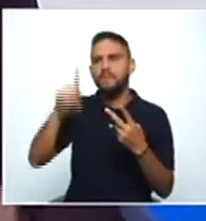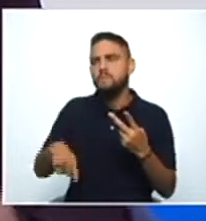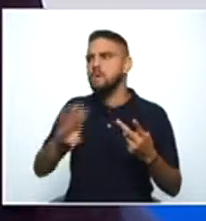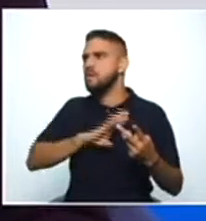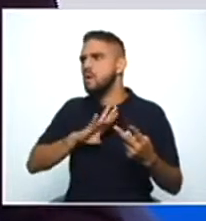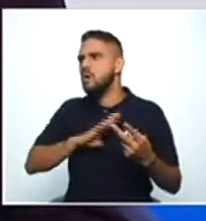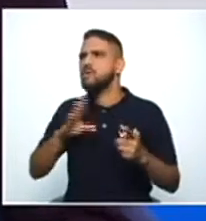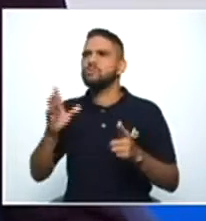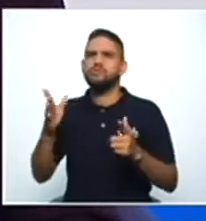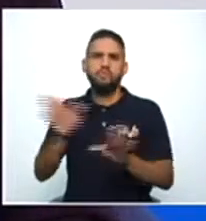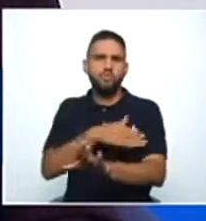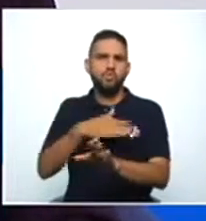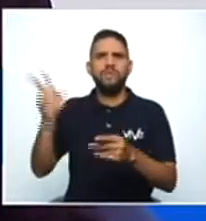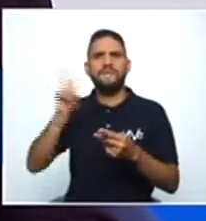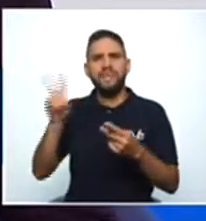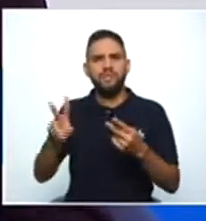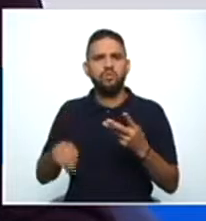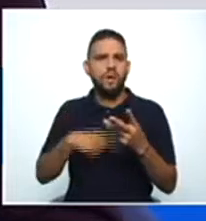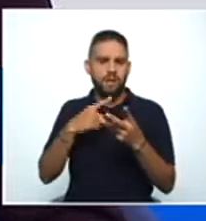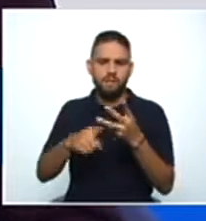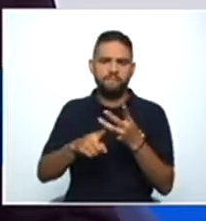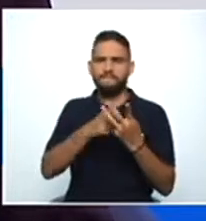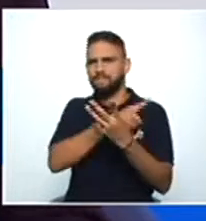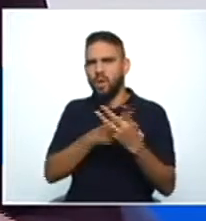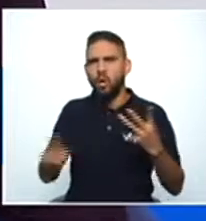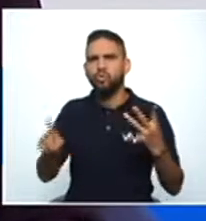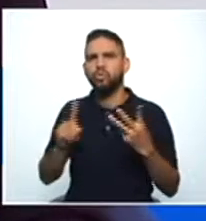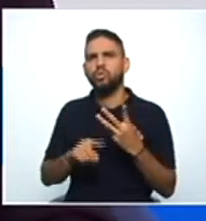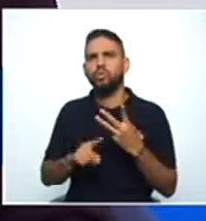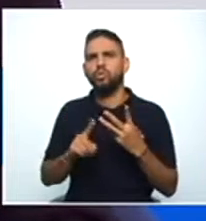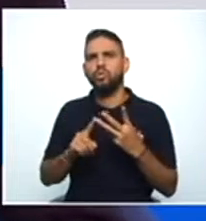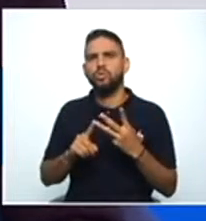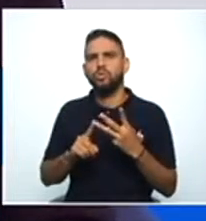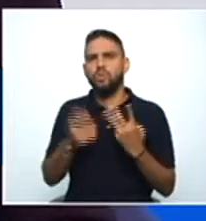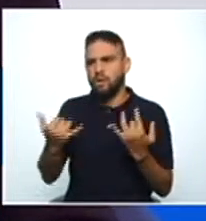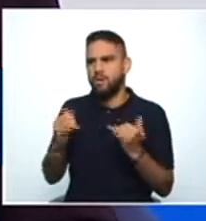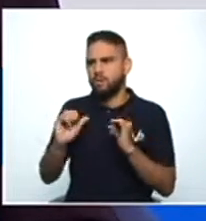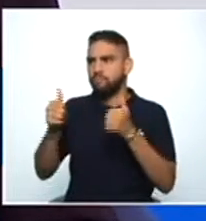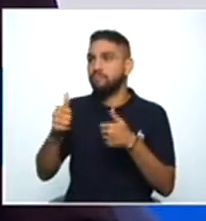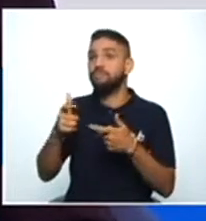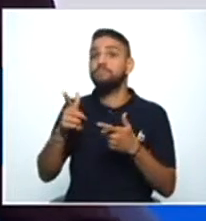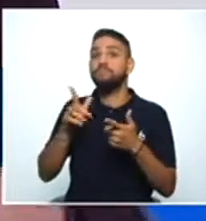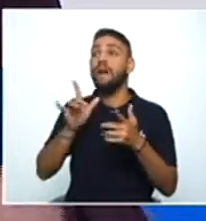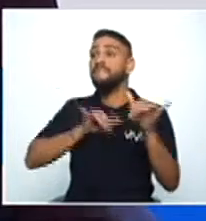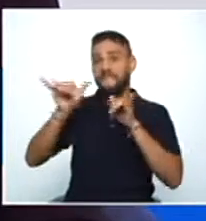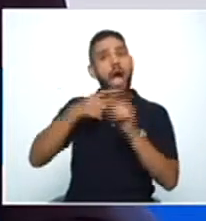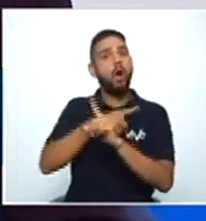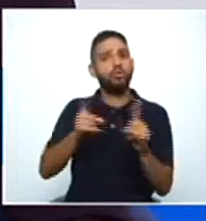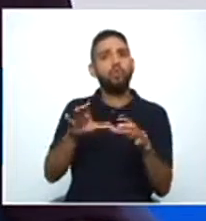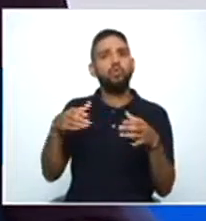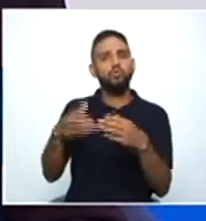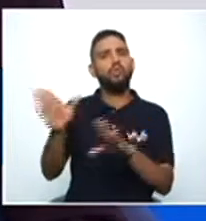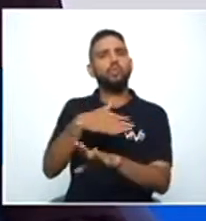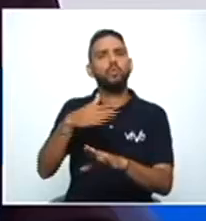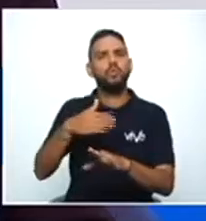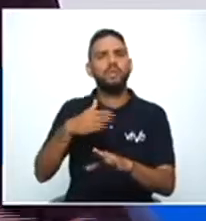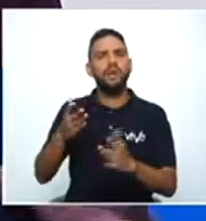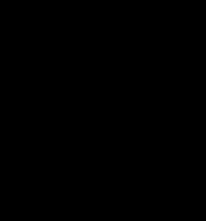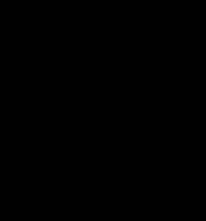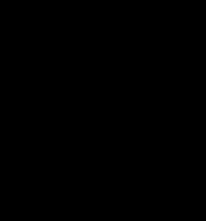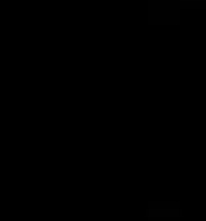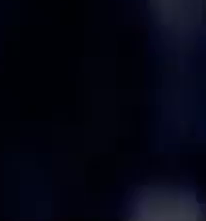la compañera vior y los pirados de esta agrupación de hecho vio ver se encuentra este momento de inglaterra va a estar realizando un concierto